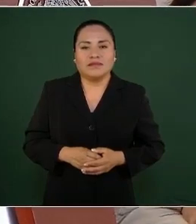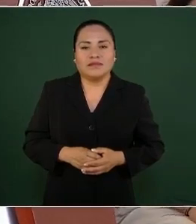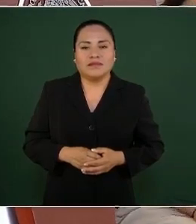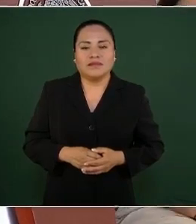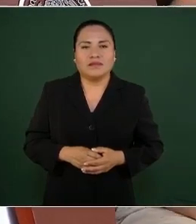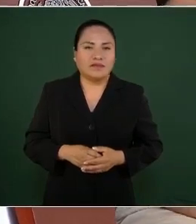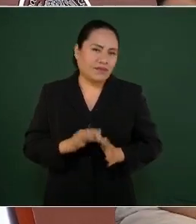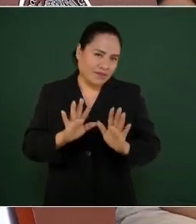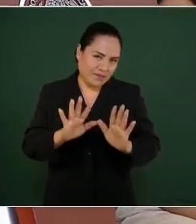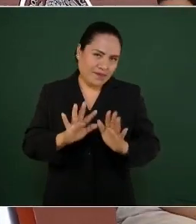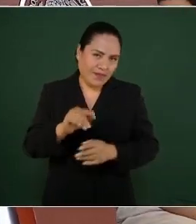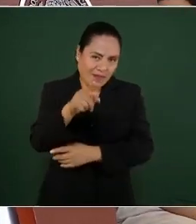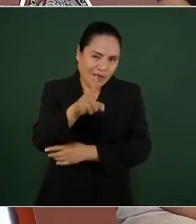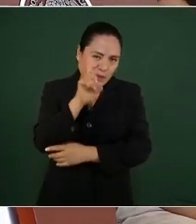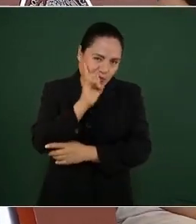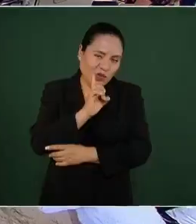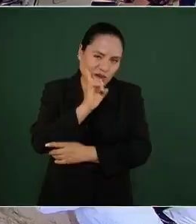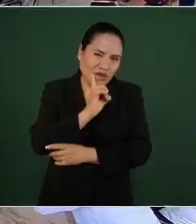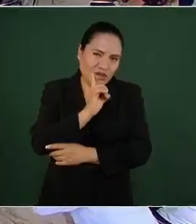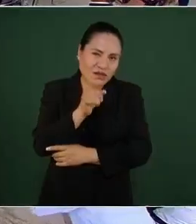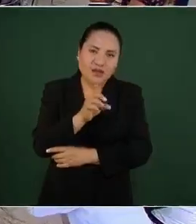son madres de familia,